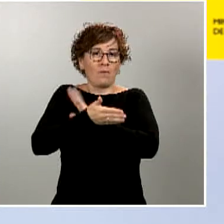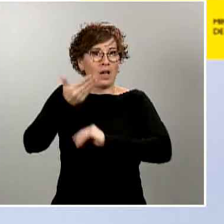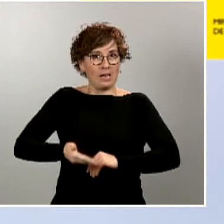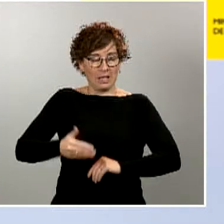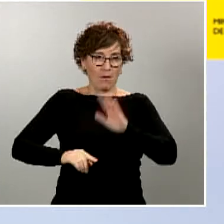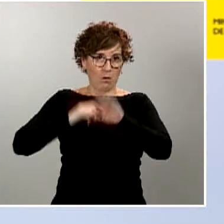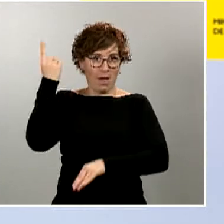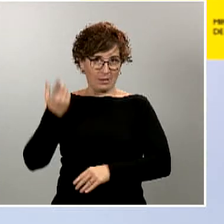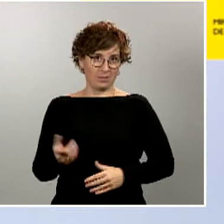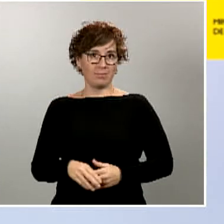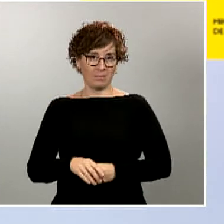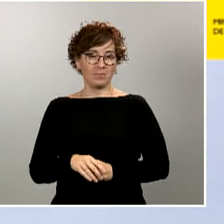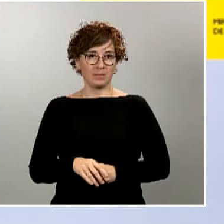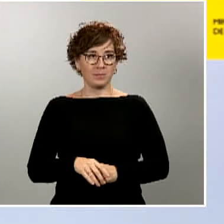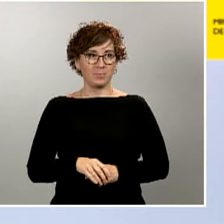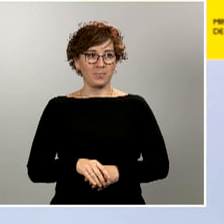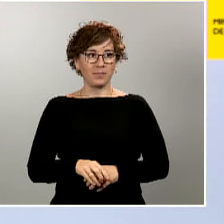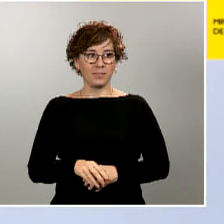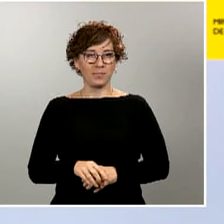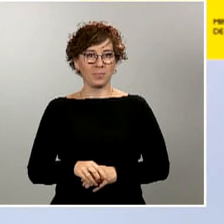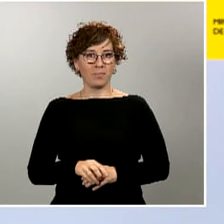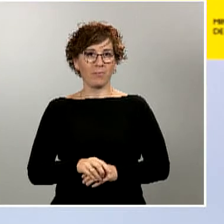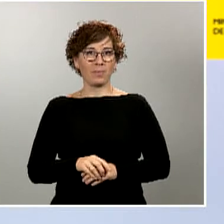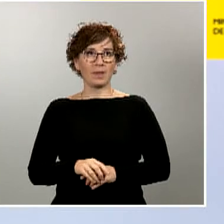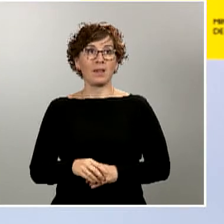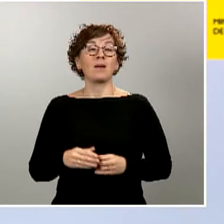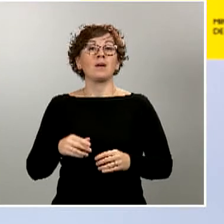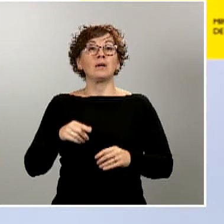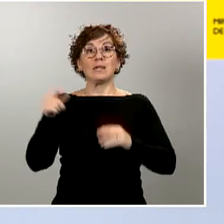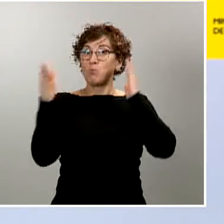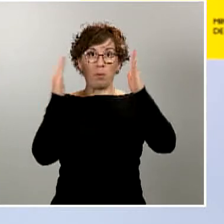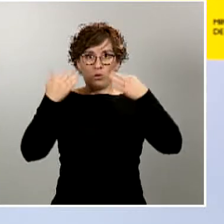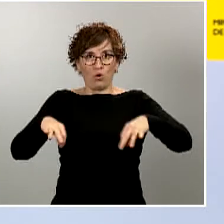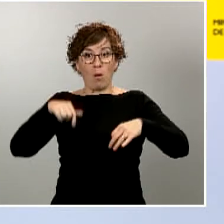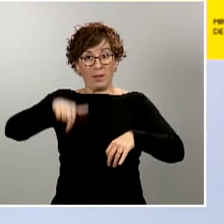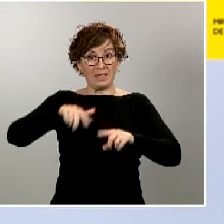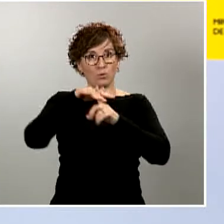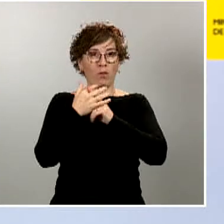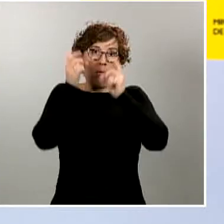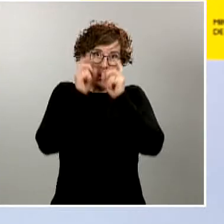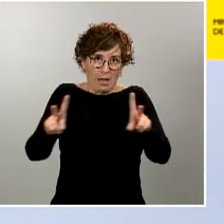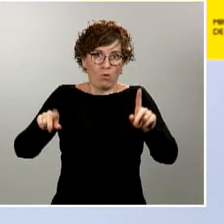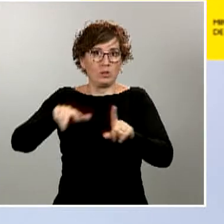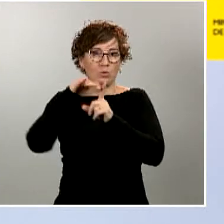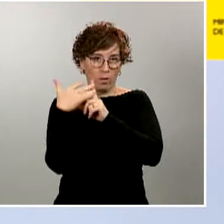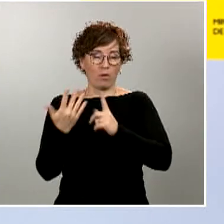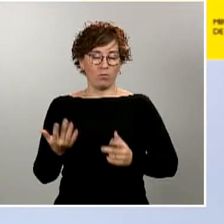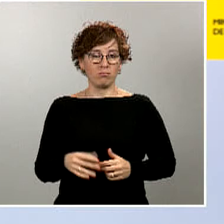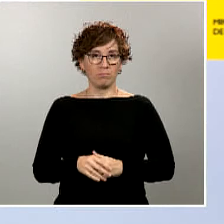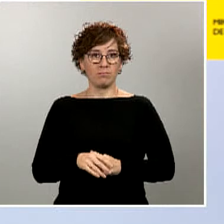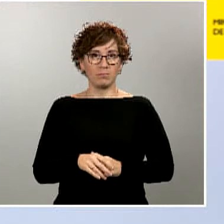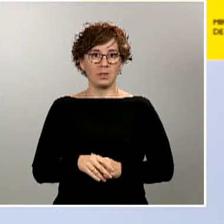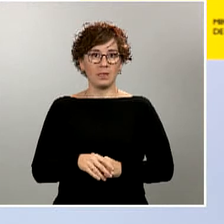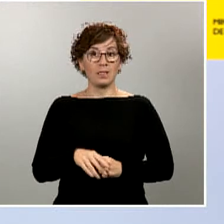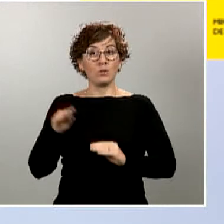formas. Pero esto se agrava enormemente más en esta coyuntura. Lógicamente, con esa actitud es